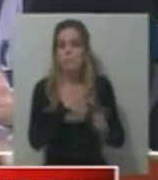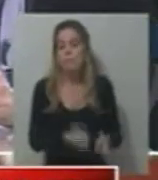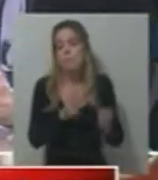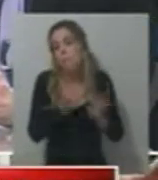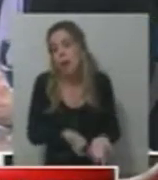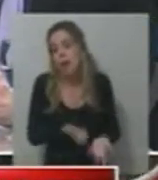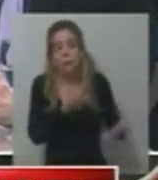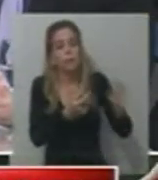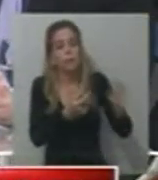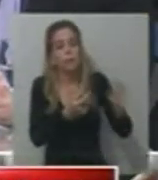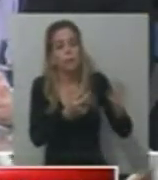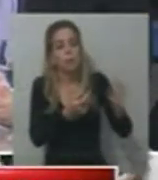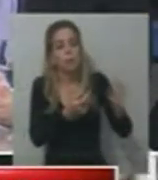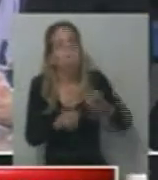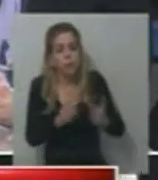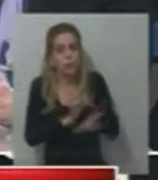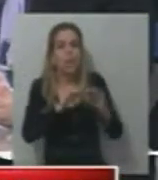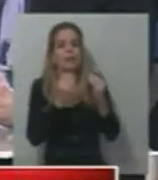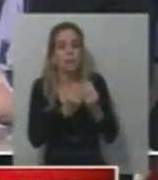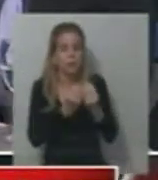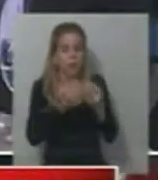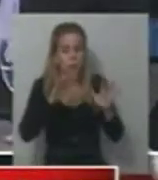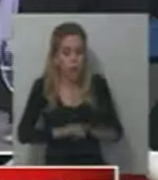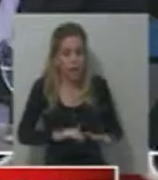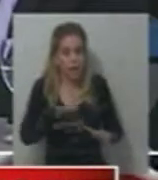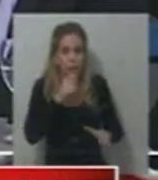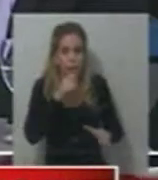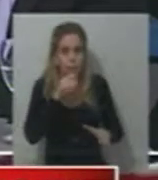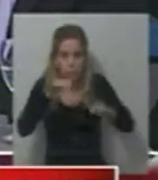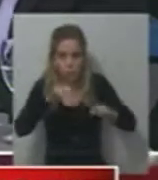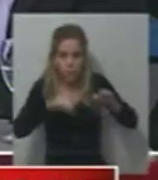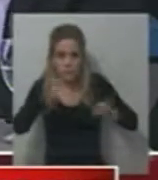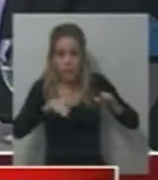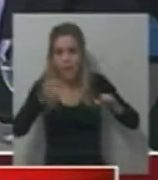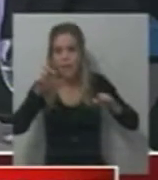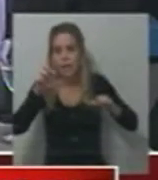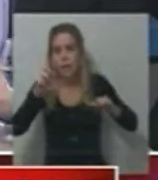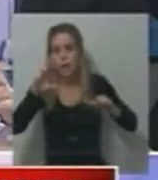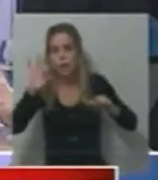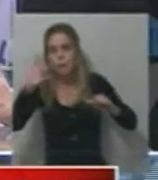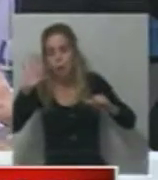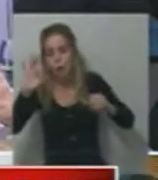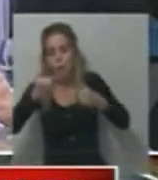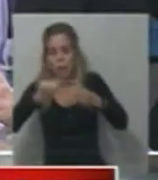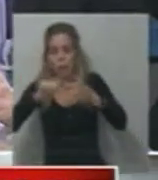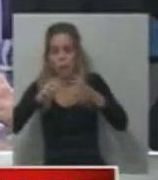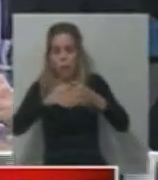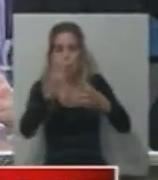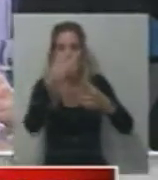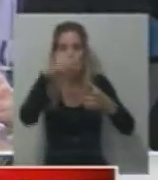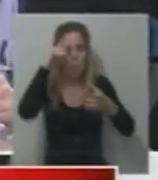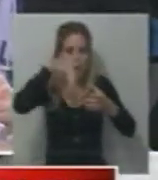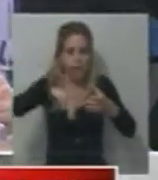encuestas, resultados, ahora, hoy en la ciudad está muy bien parado, la pelea es entre el PRO y UNEN. En la provincia de Buenos Aires el